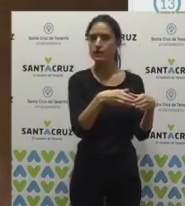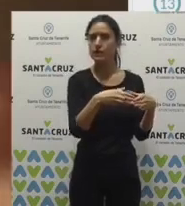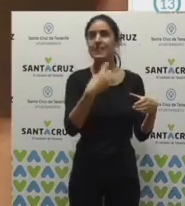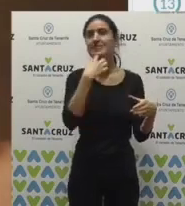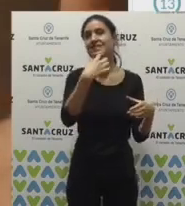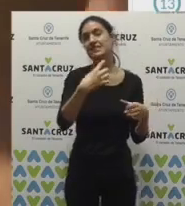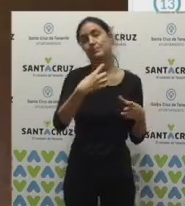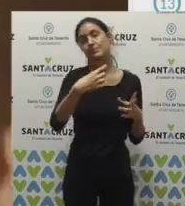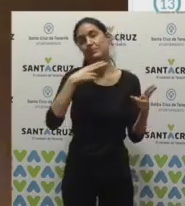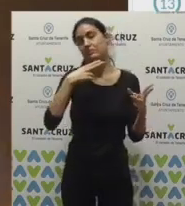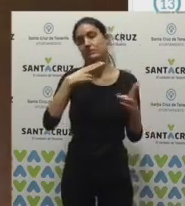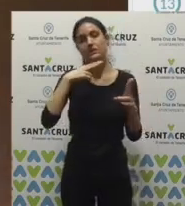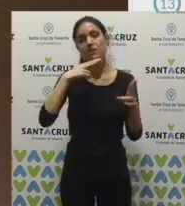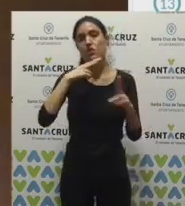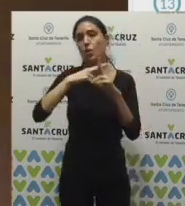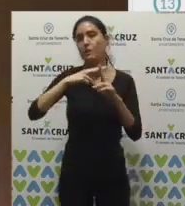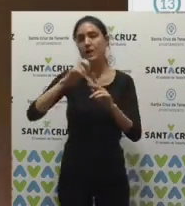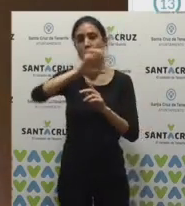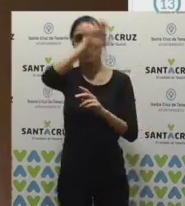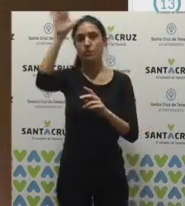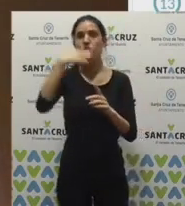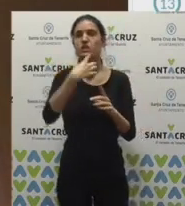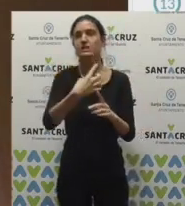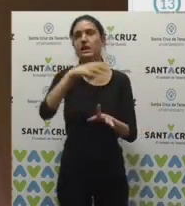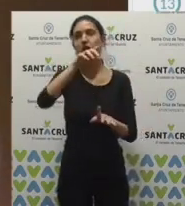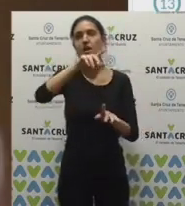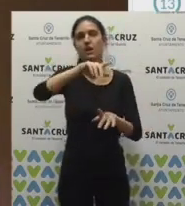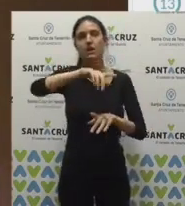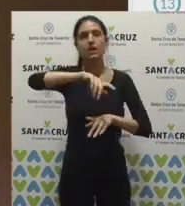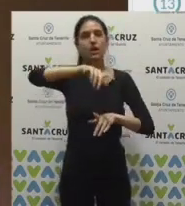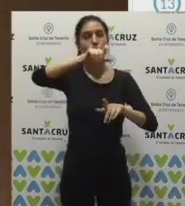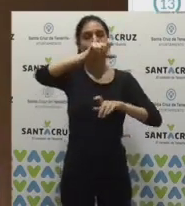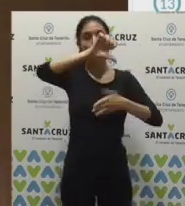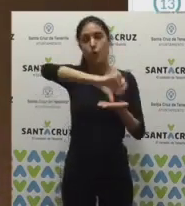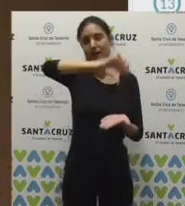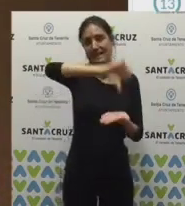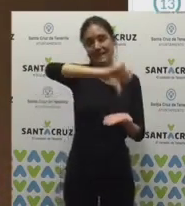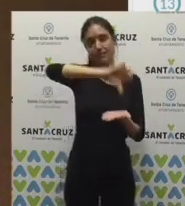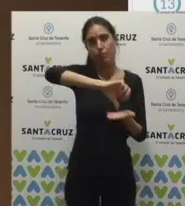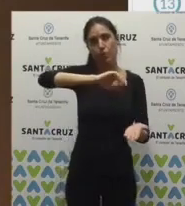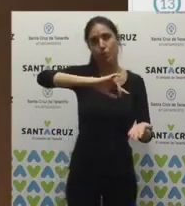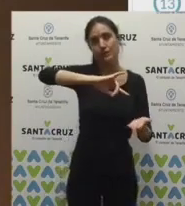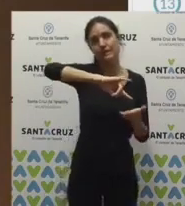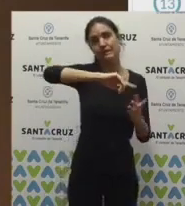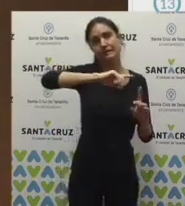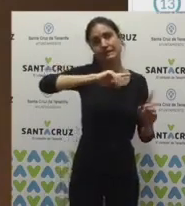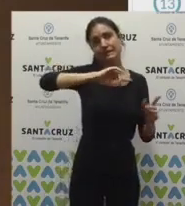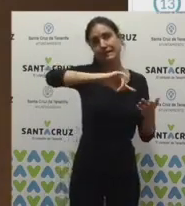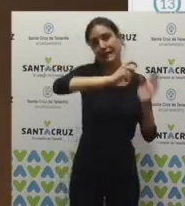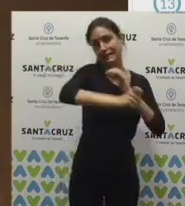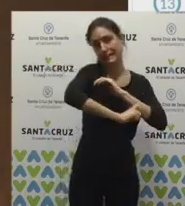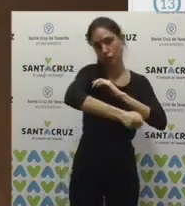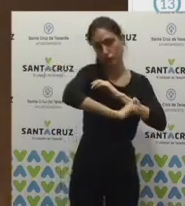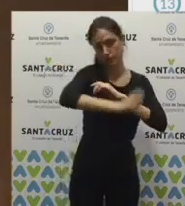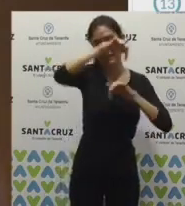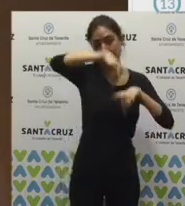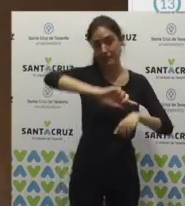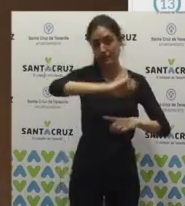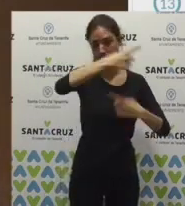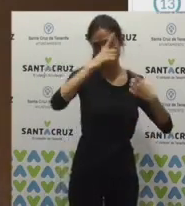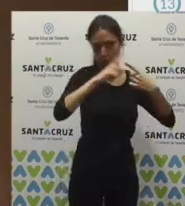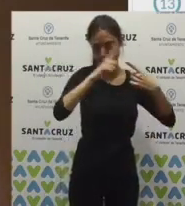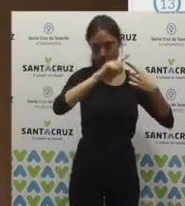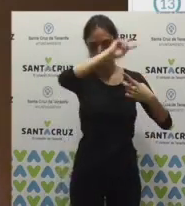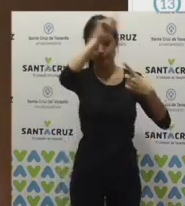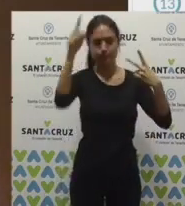táctico por por reducir los del sí mismo no es más que ese conjunto de medidas este es el punto primero el